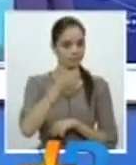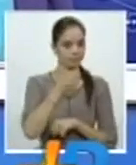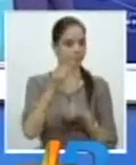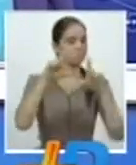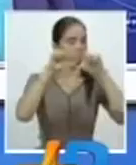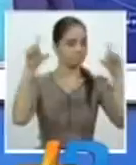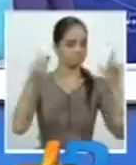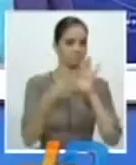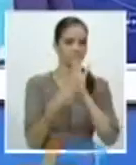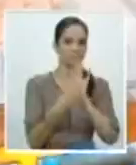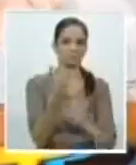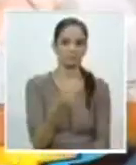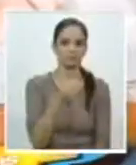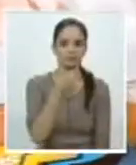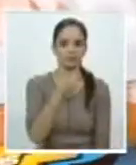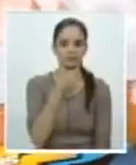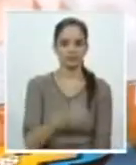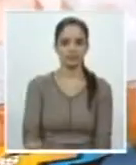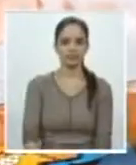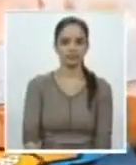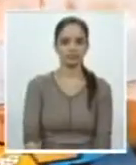nuestros titulares.